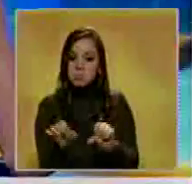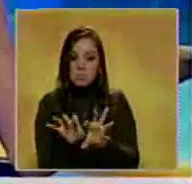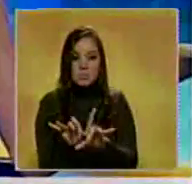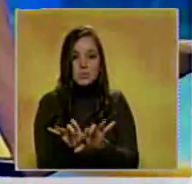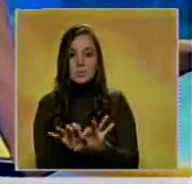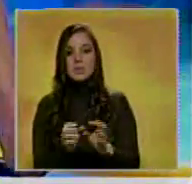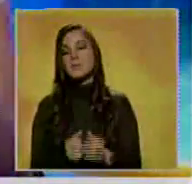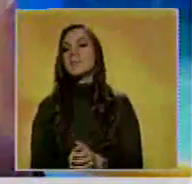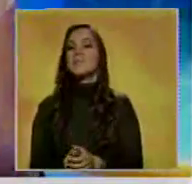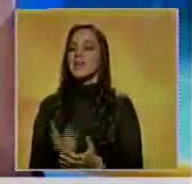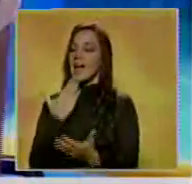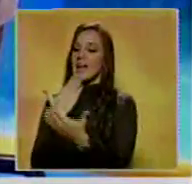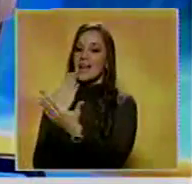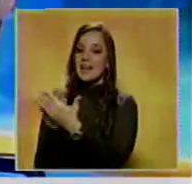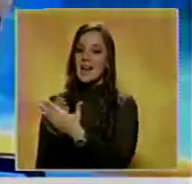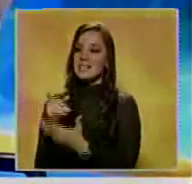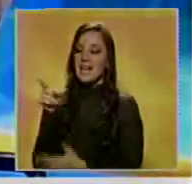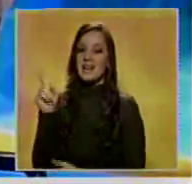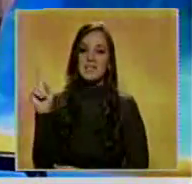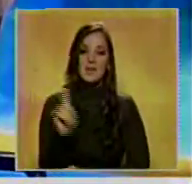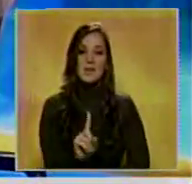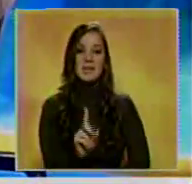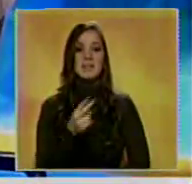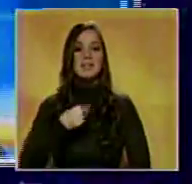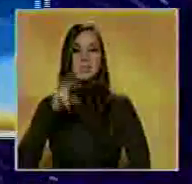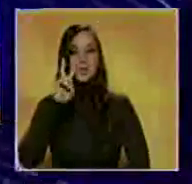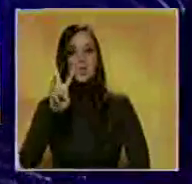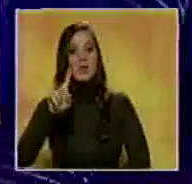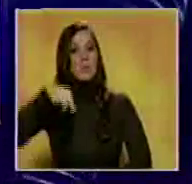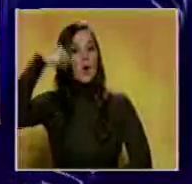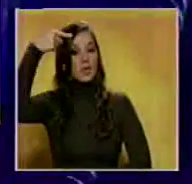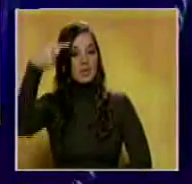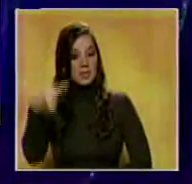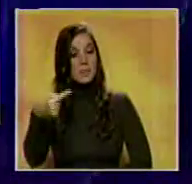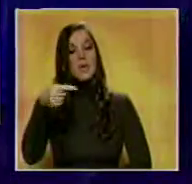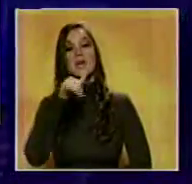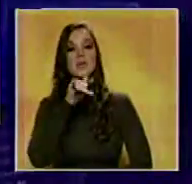vida. Muchísimas gracias, él es Víctor Drija y estuvo aquí con nosotros. Nos vemos en una próxima emisión de su noticiero.